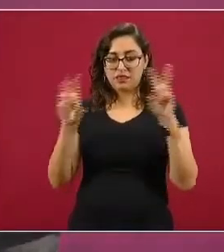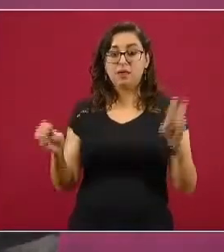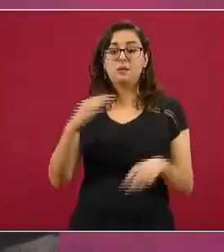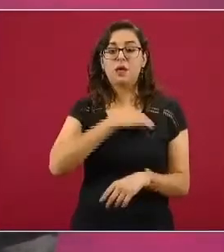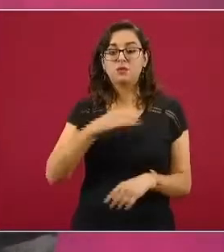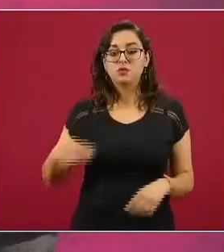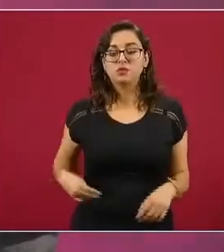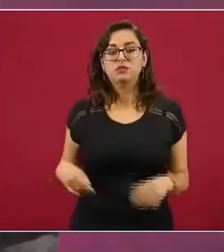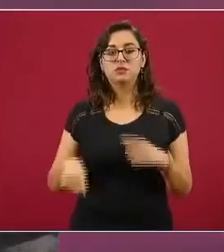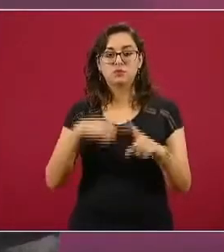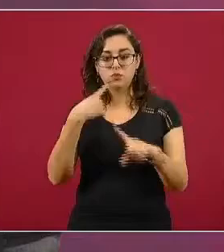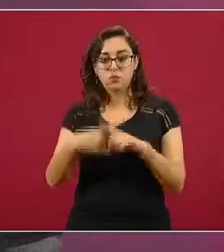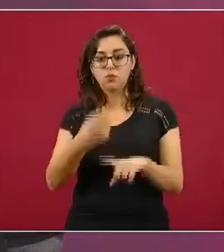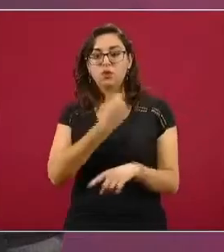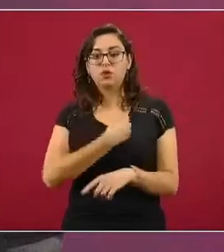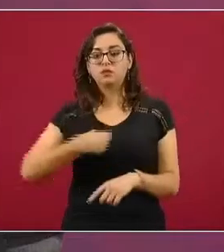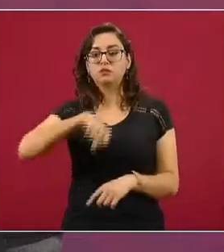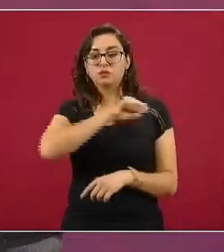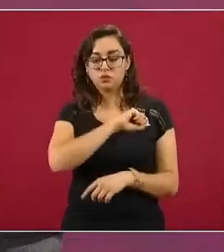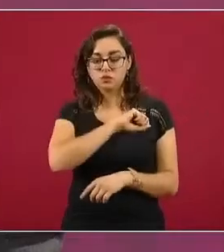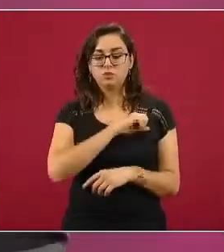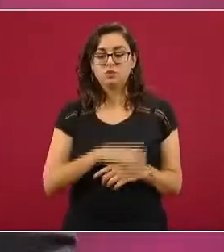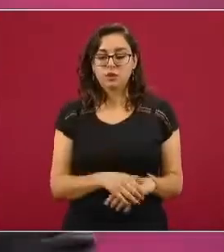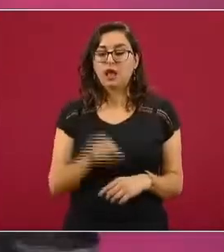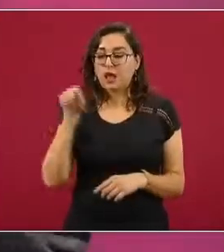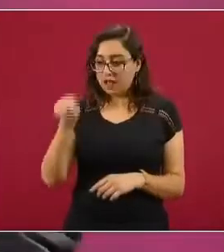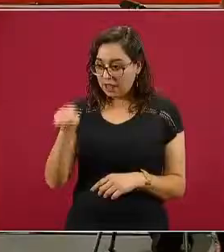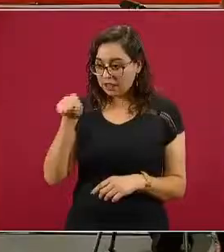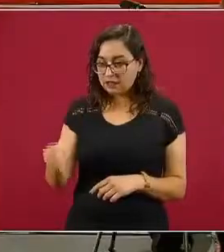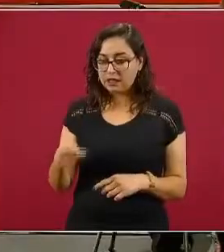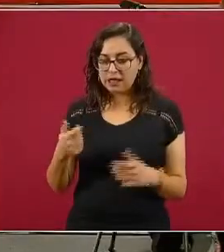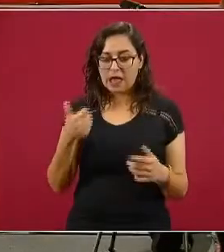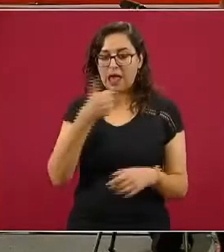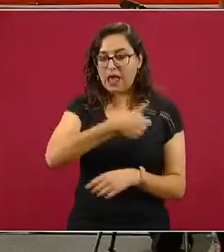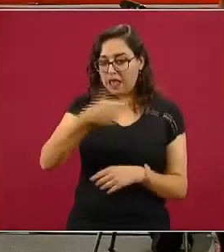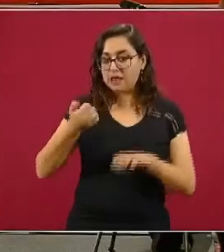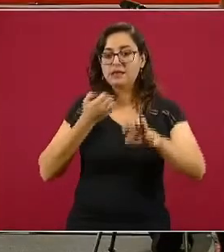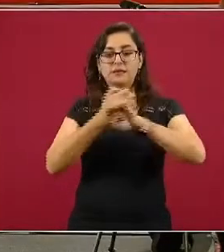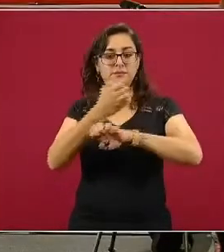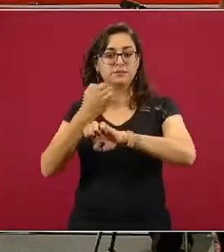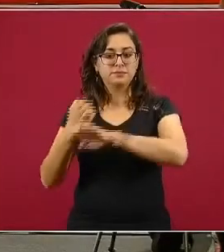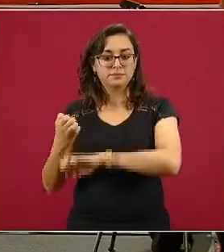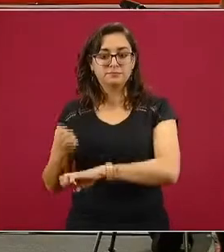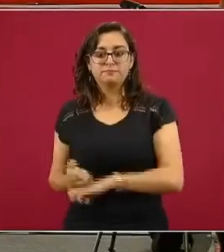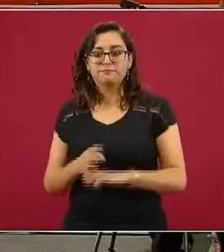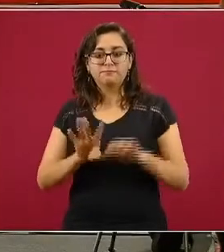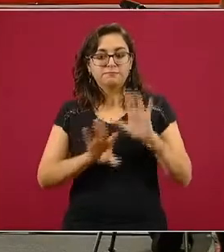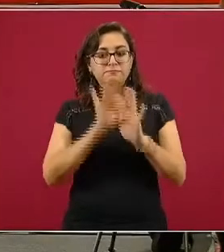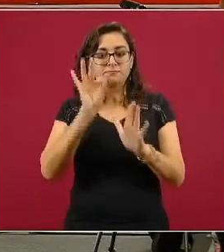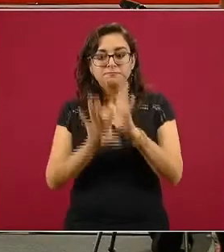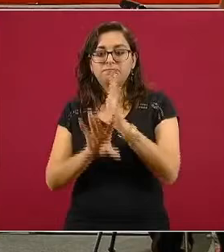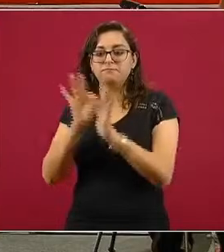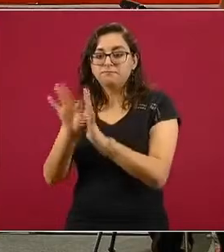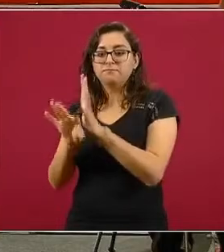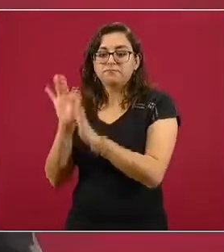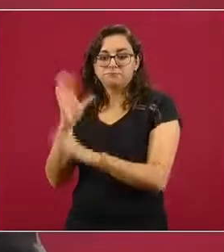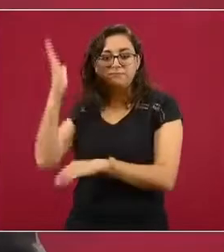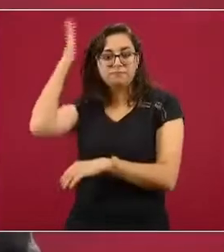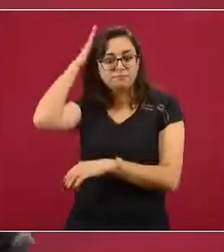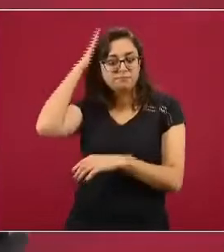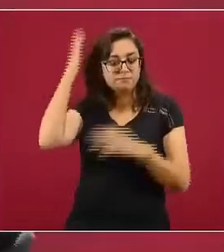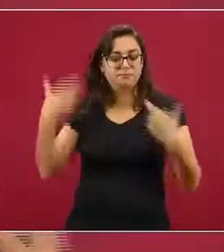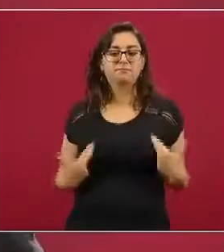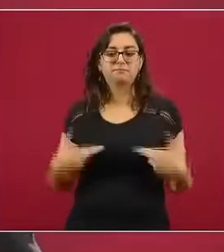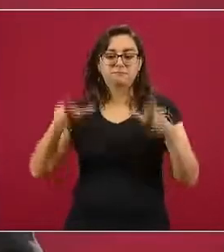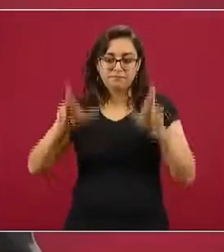Red Mexicana de Municipios por la Salud, y en esta red, en cada entidad federativa se selecciona un liderazgo